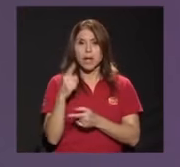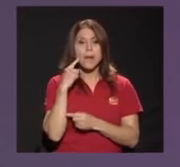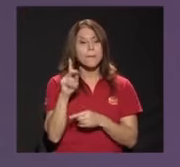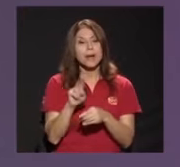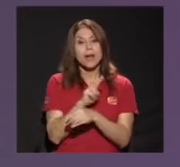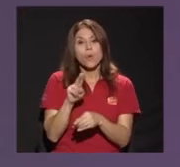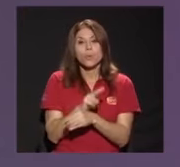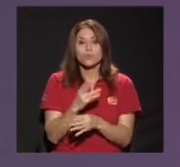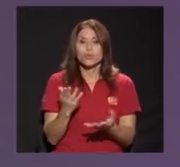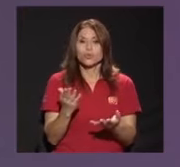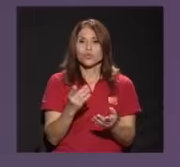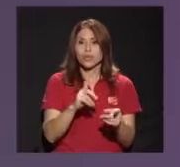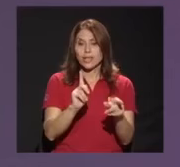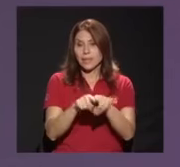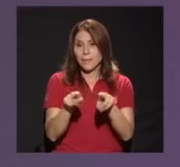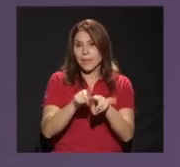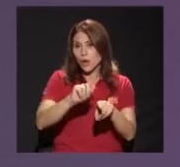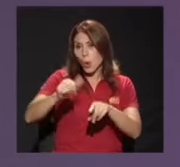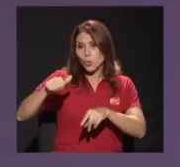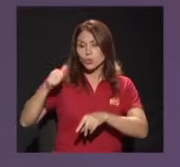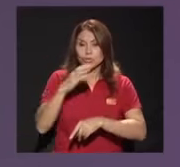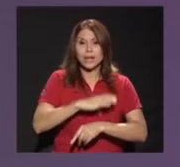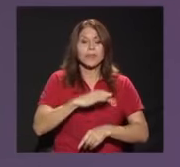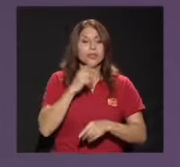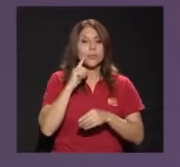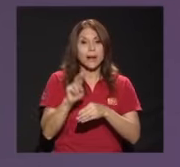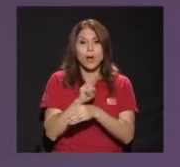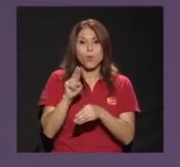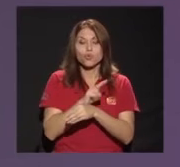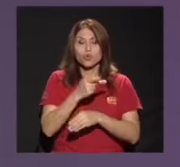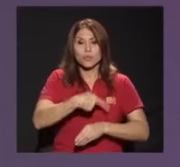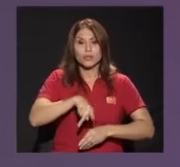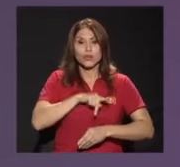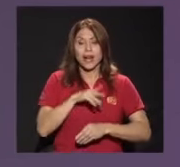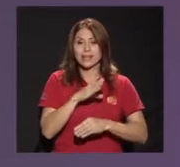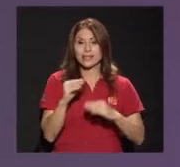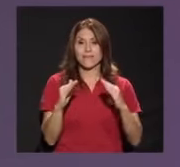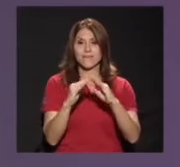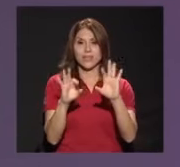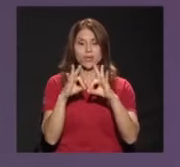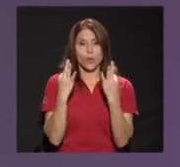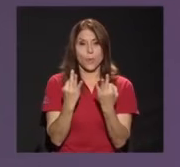bueno, y otros elementos para usos personales y domésticos. Todo eso es lo que